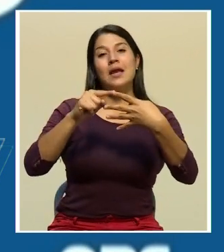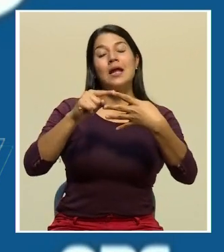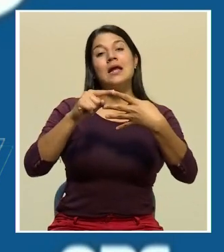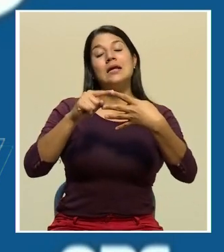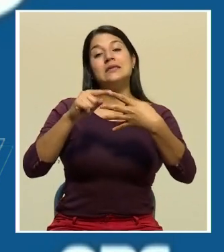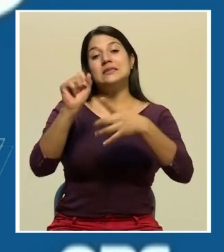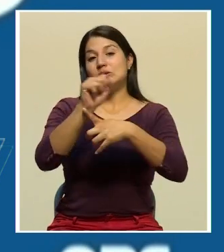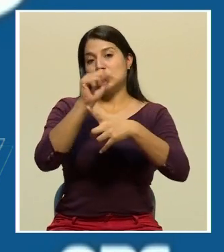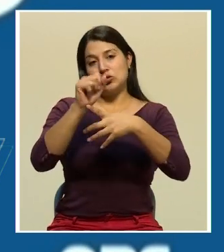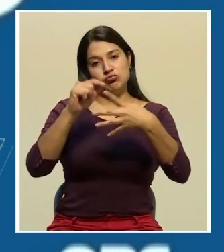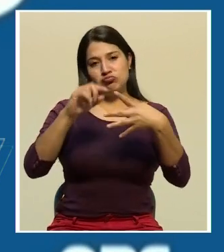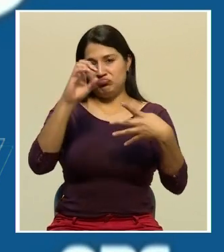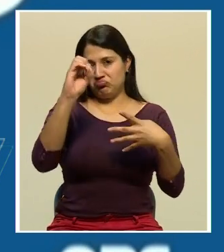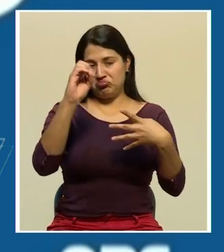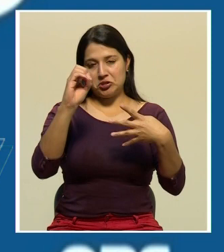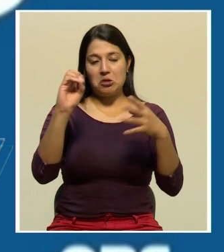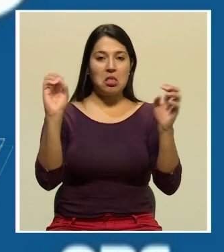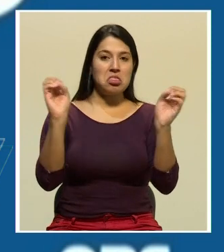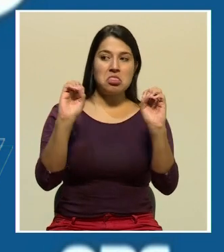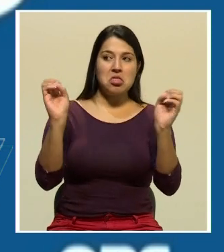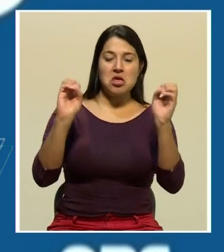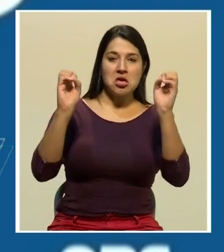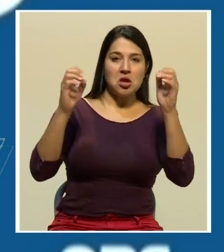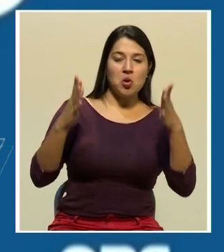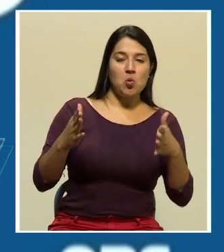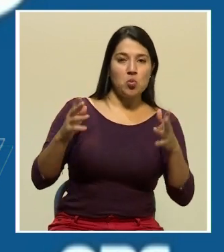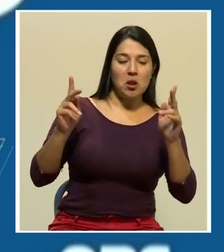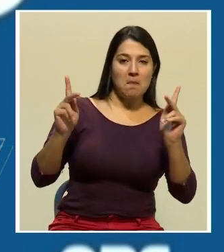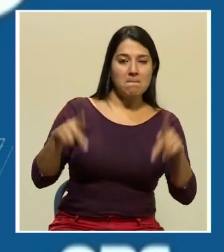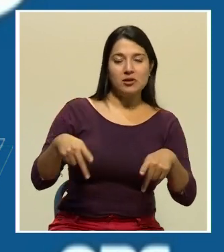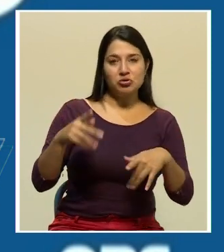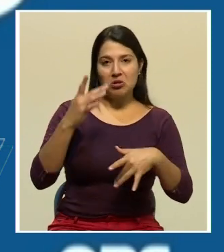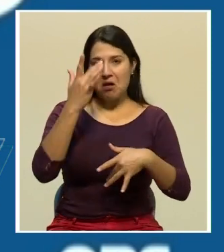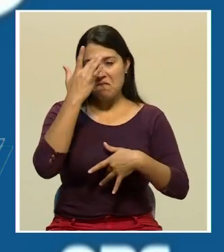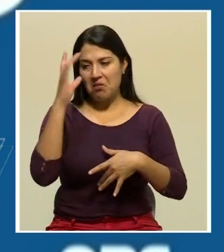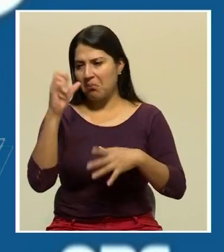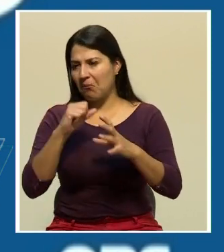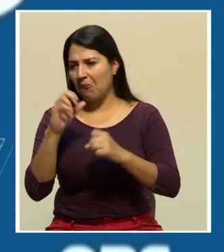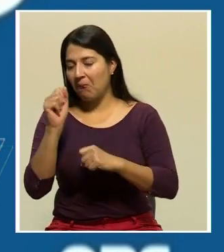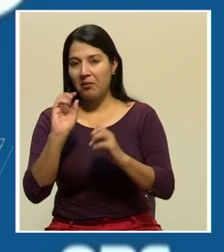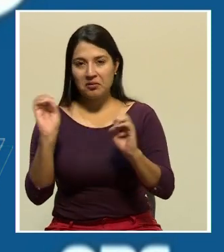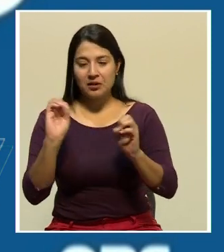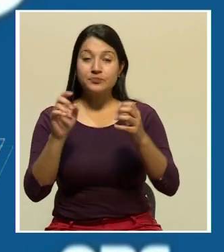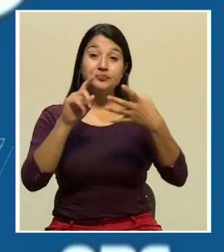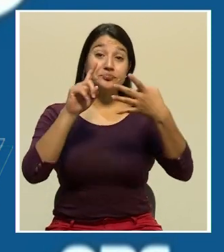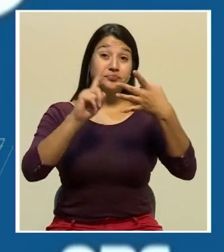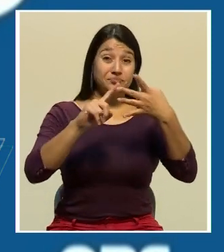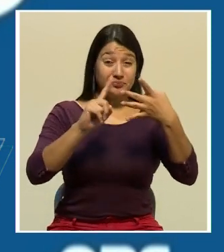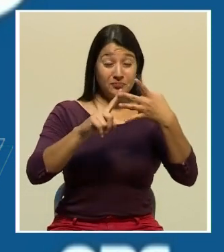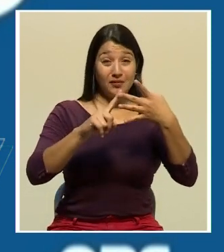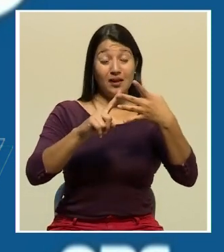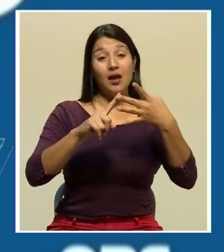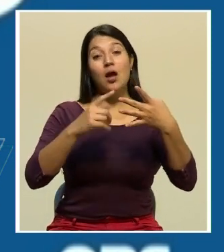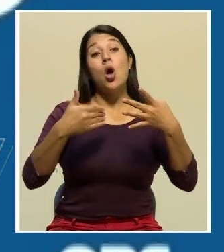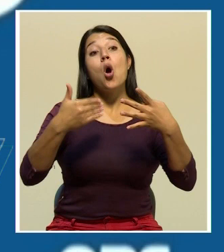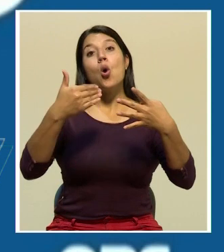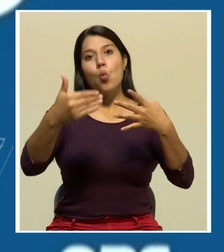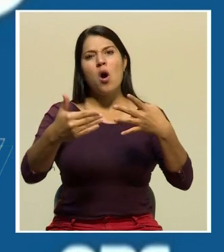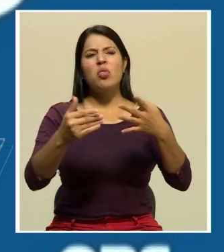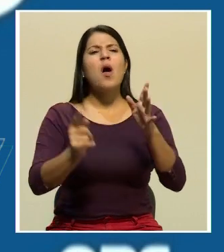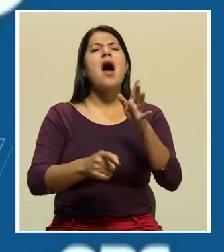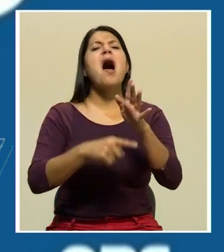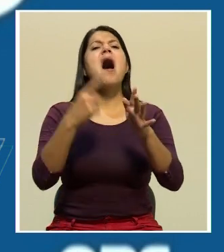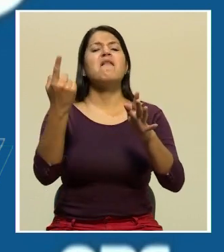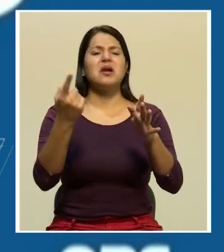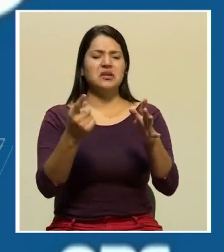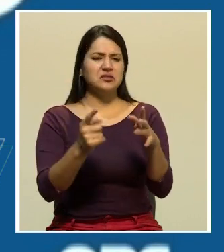sin casos, en donde no se evidencia ningún caso de esta enfermedad. Un segundo escenario son los casos esporádicos,